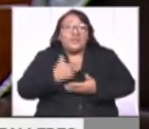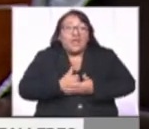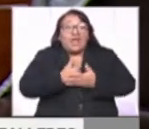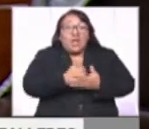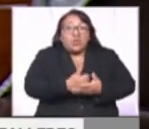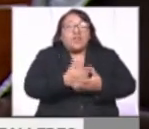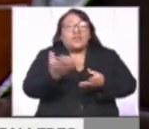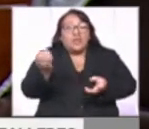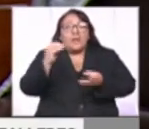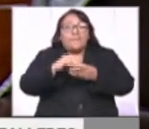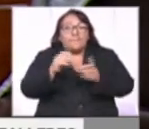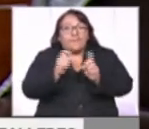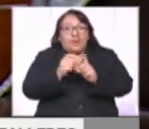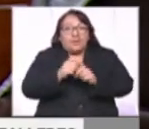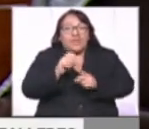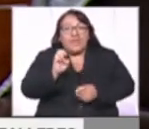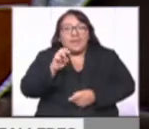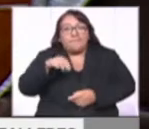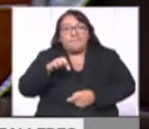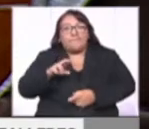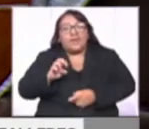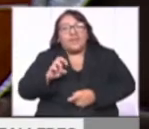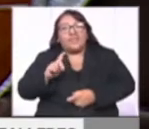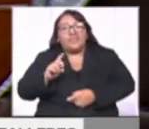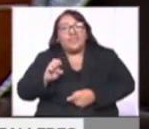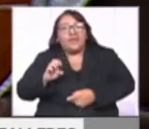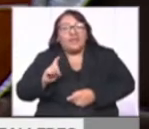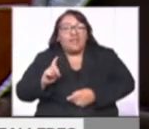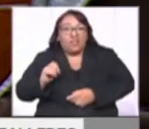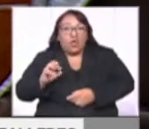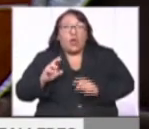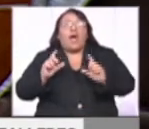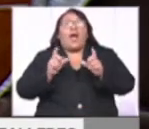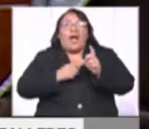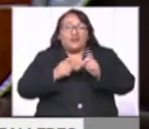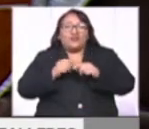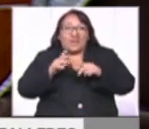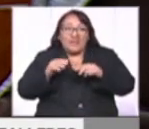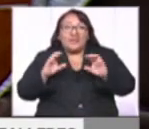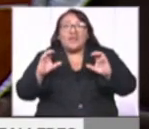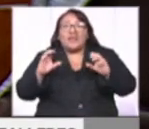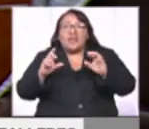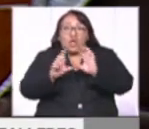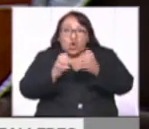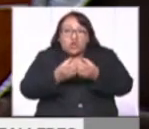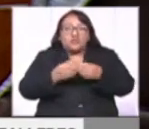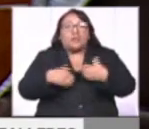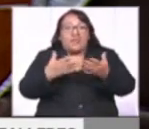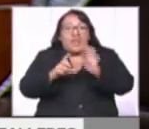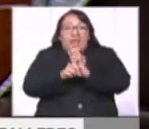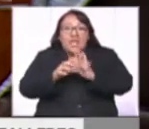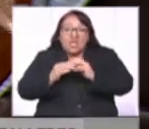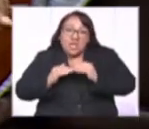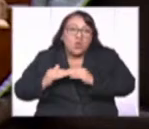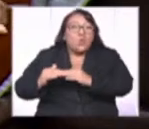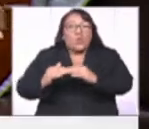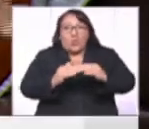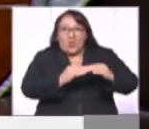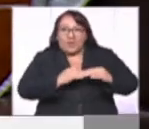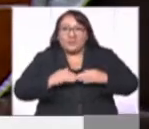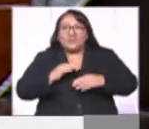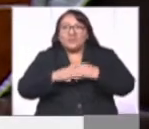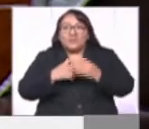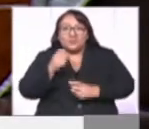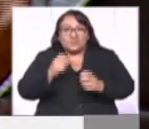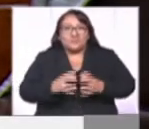incluir la palabra emprendedor. Y entonces ahí sí está el Congreso, que siempre hemos estado favoreciendo a las